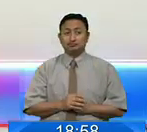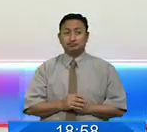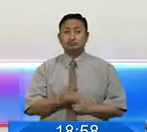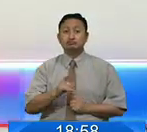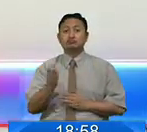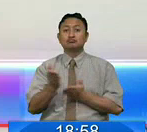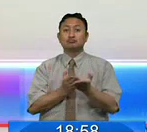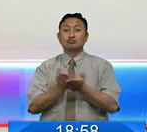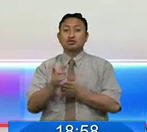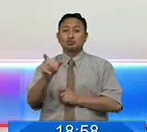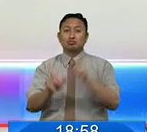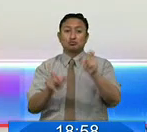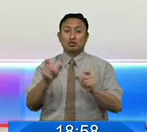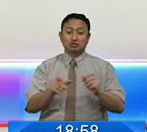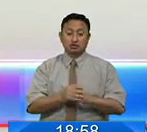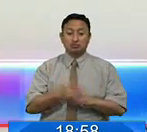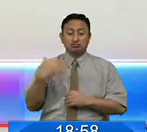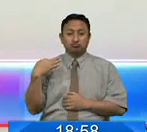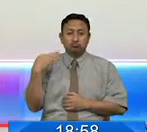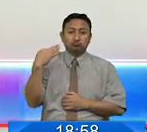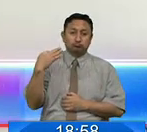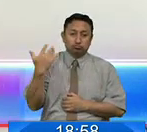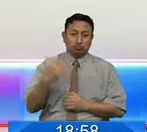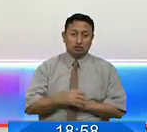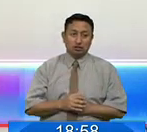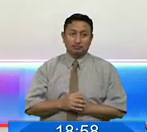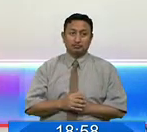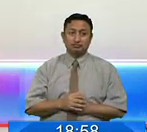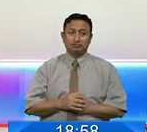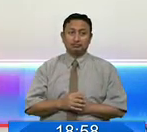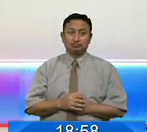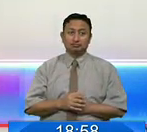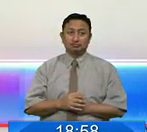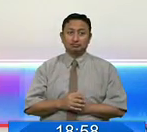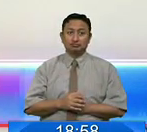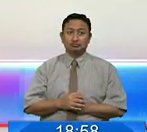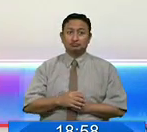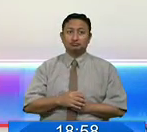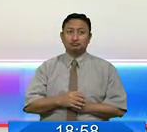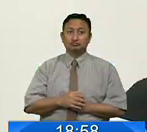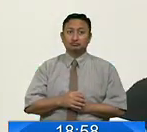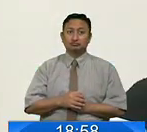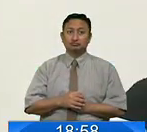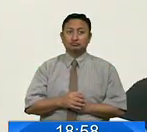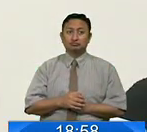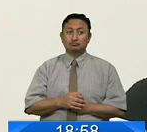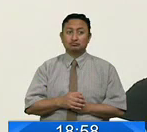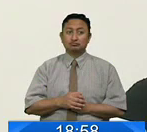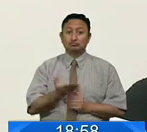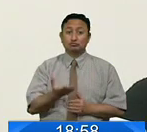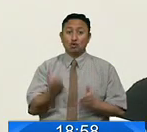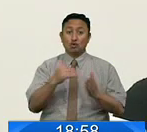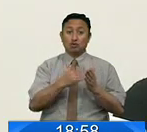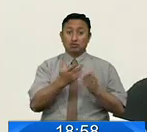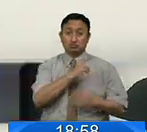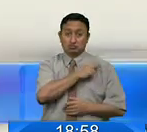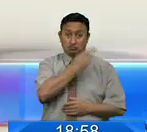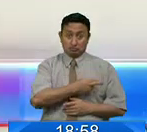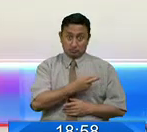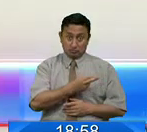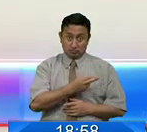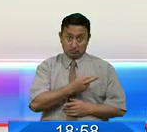servicio de los demás a voluntariados ver la realidad de la nación los temas religiosos